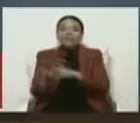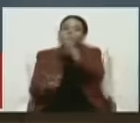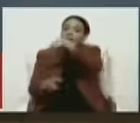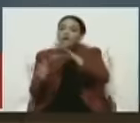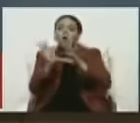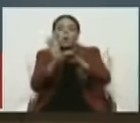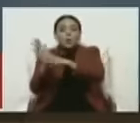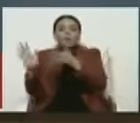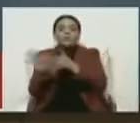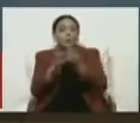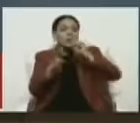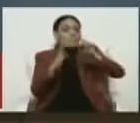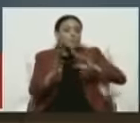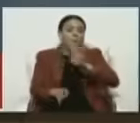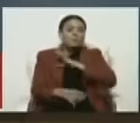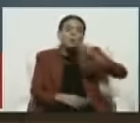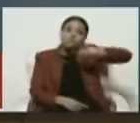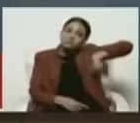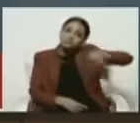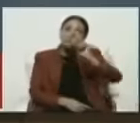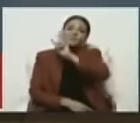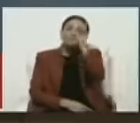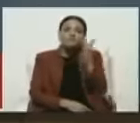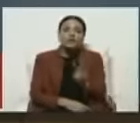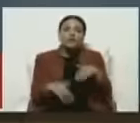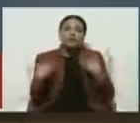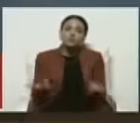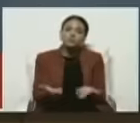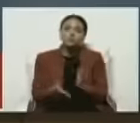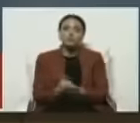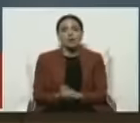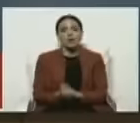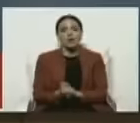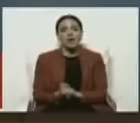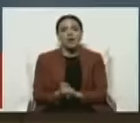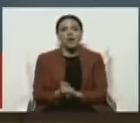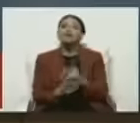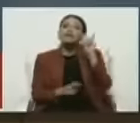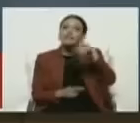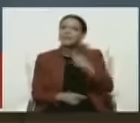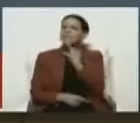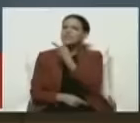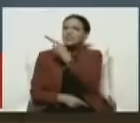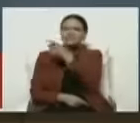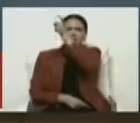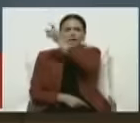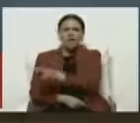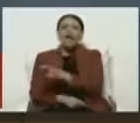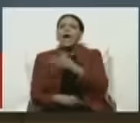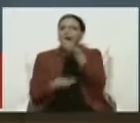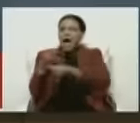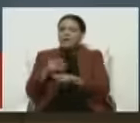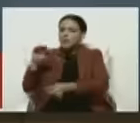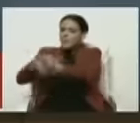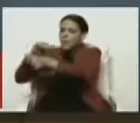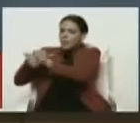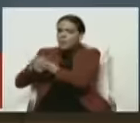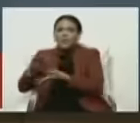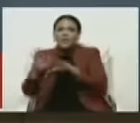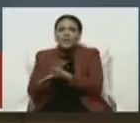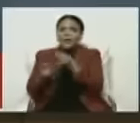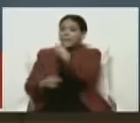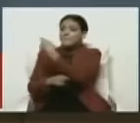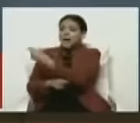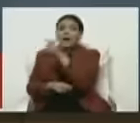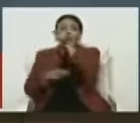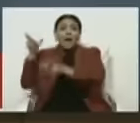robaban y los llevaban a ese galpón. Y a la vez aparece como financista de grupo violento. Ah, no,